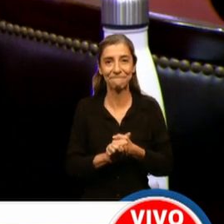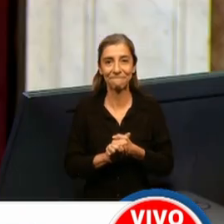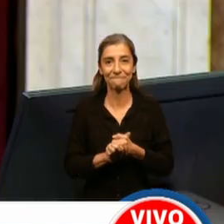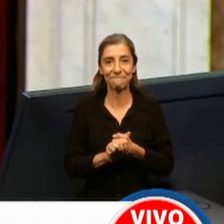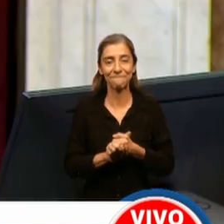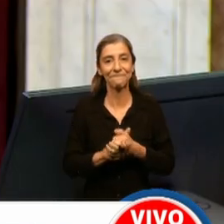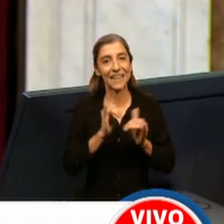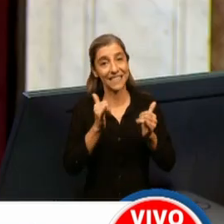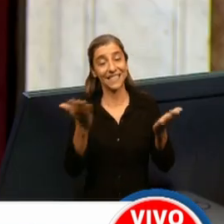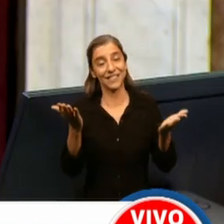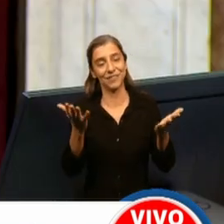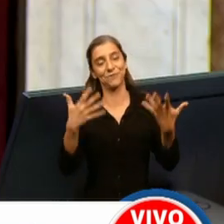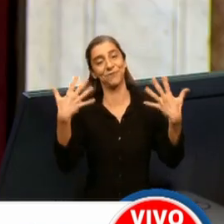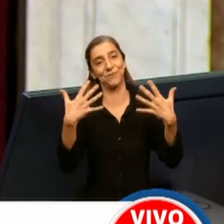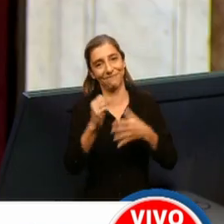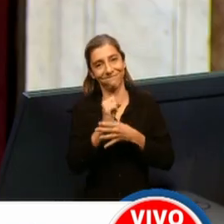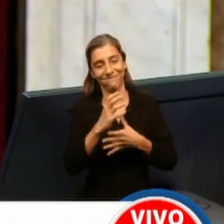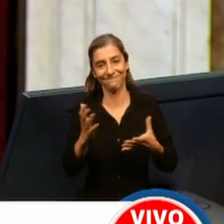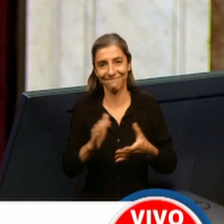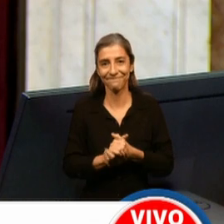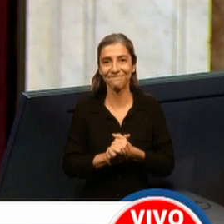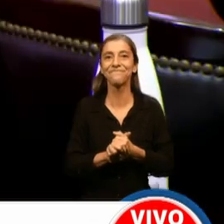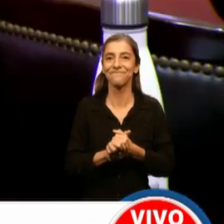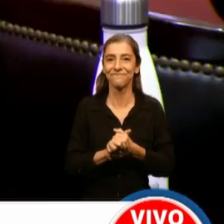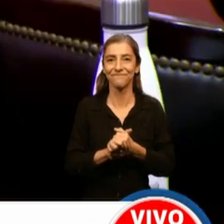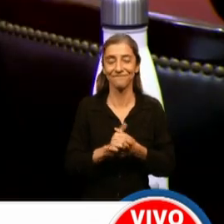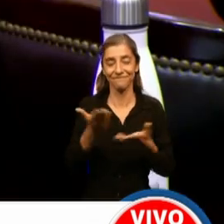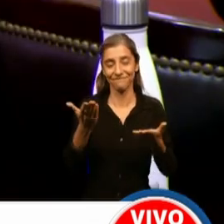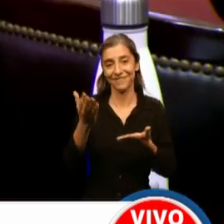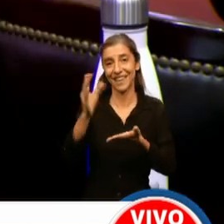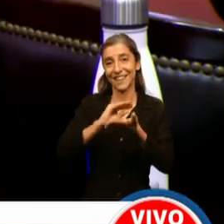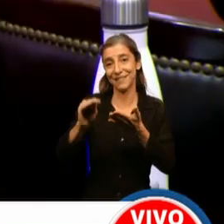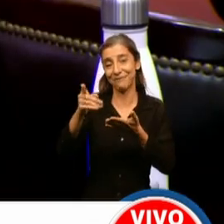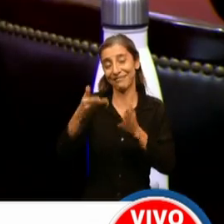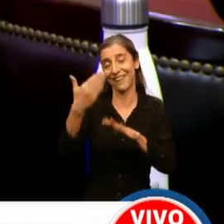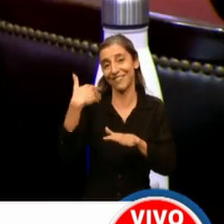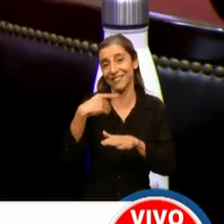gran árbitro como diputado era un gran árbitro